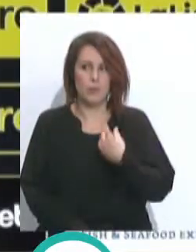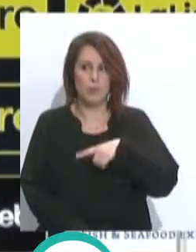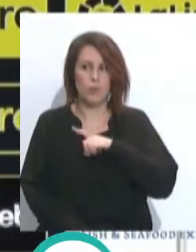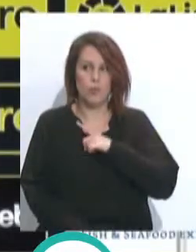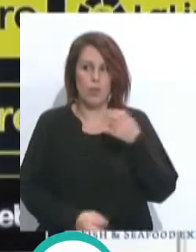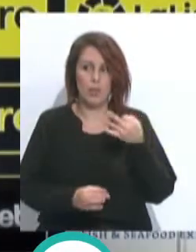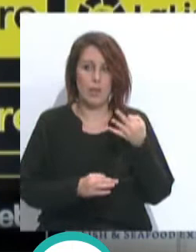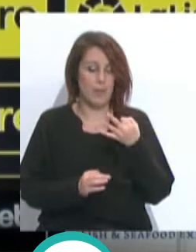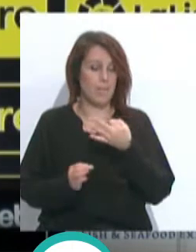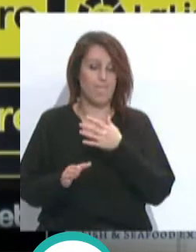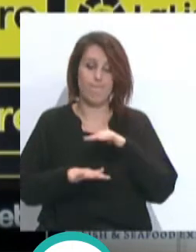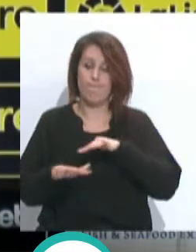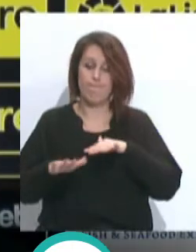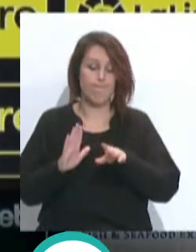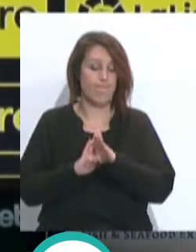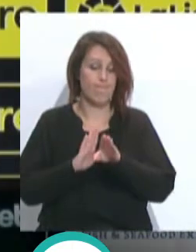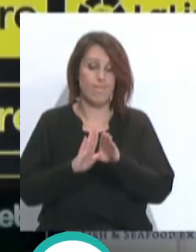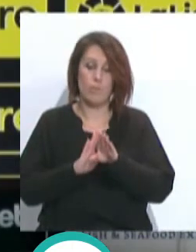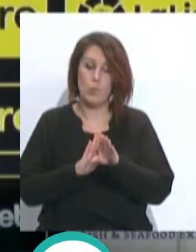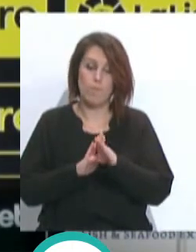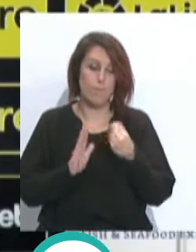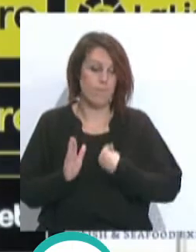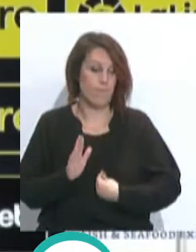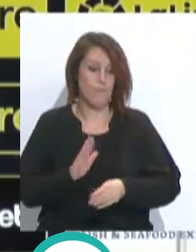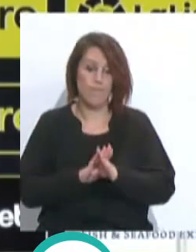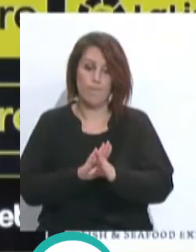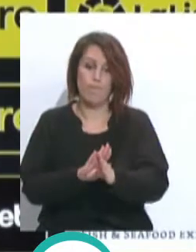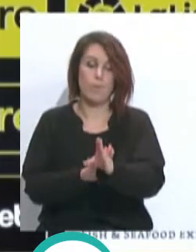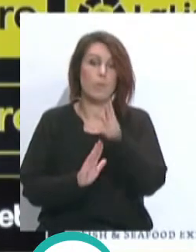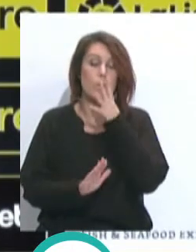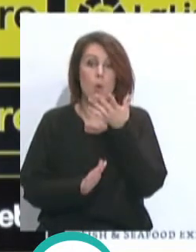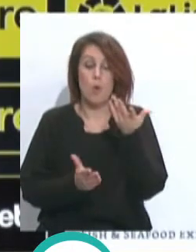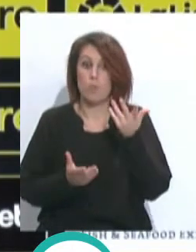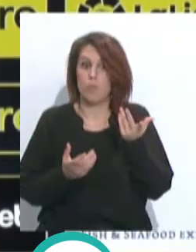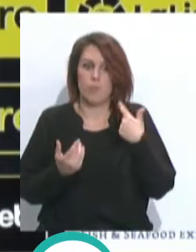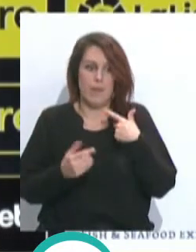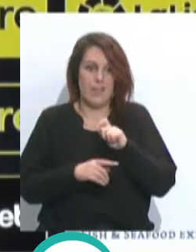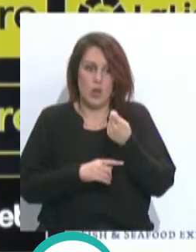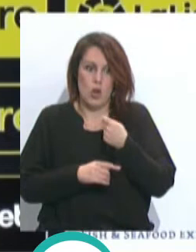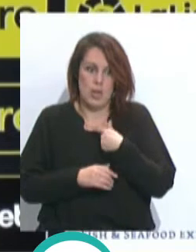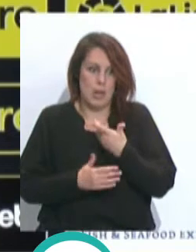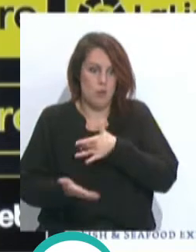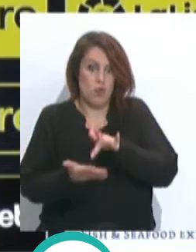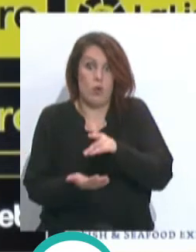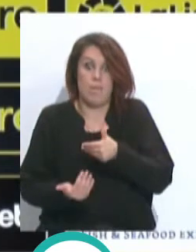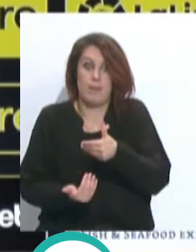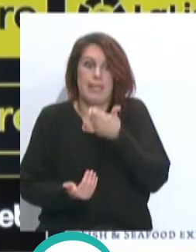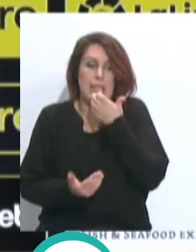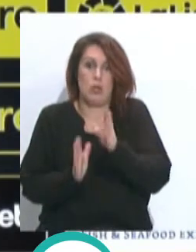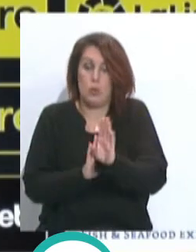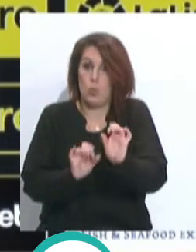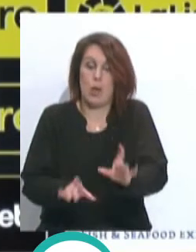Nosotros tendremos que seguir en esta misma dinámica, porque al final, tarde o temprano, tiene que llegar la victoria si seguimos en esta línea. Así que,